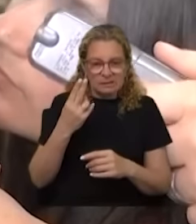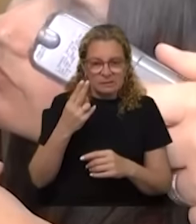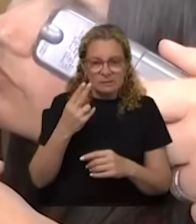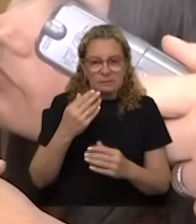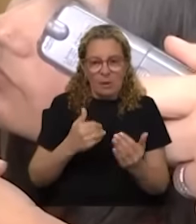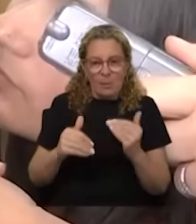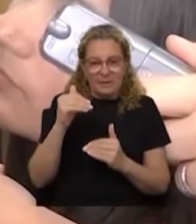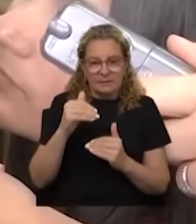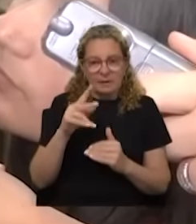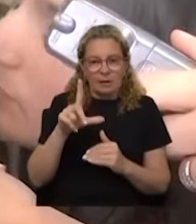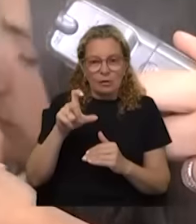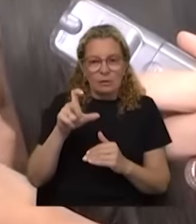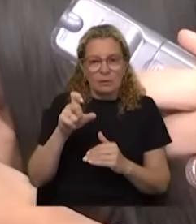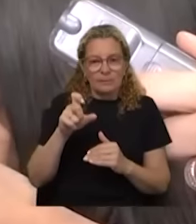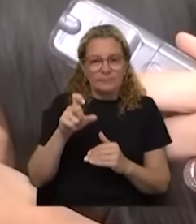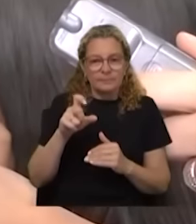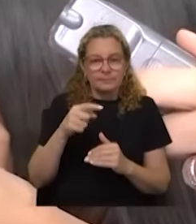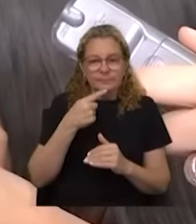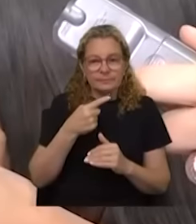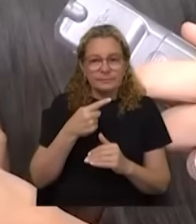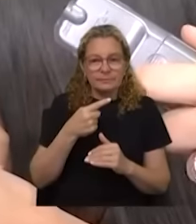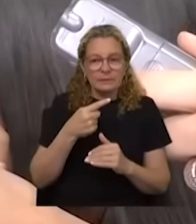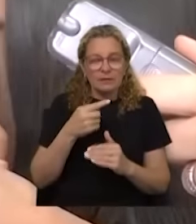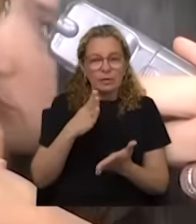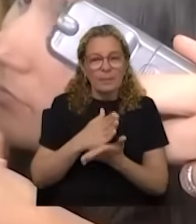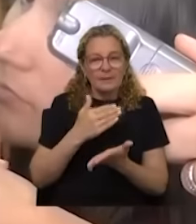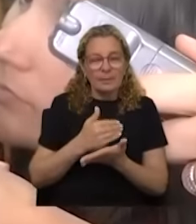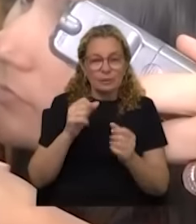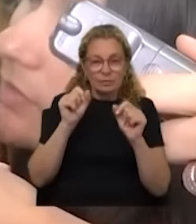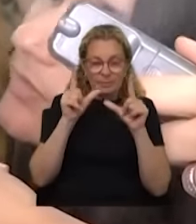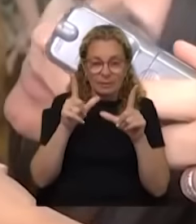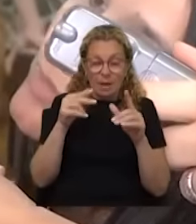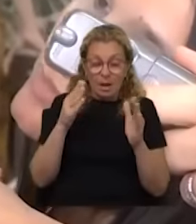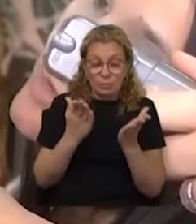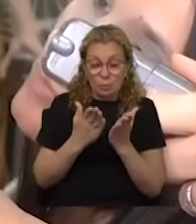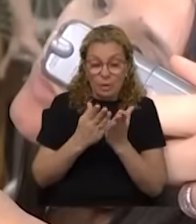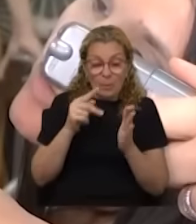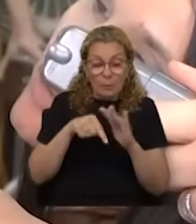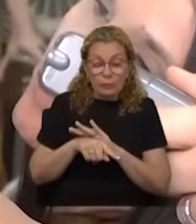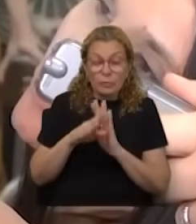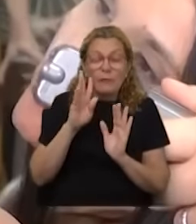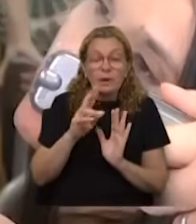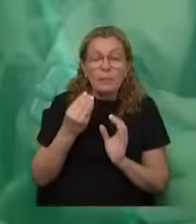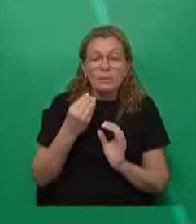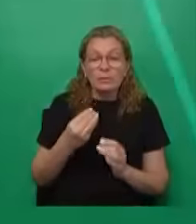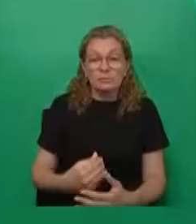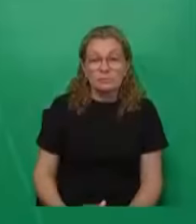aumenta Obviamente que que hay que que que esos departamentos llama la atención y hay que estudiarlo en profundidad para saber qué acciones